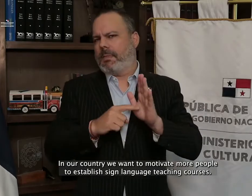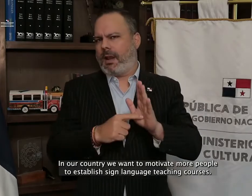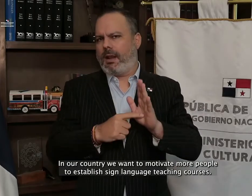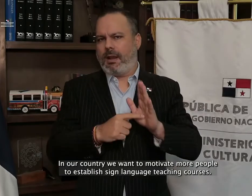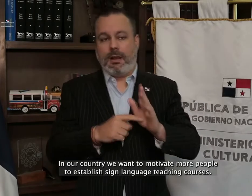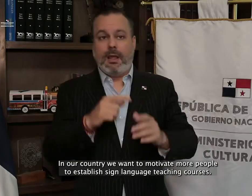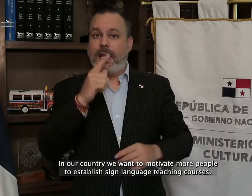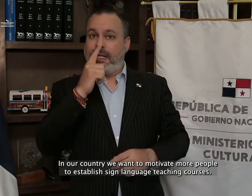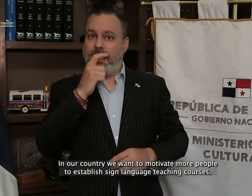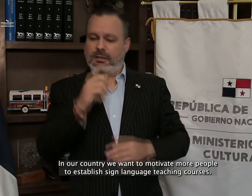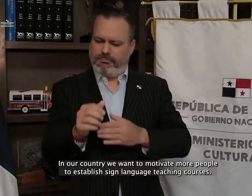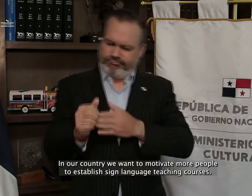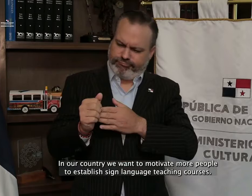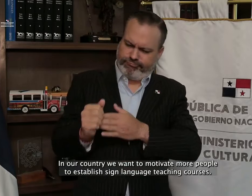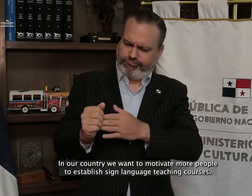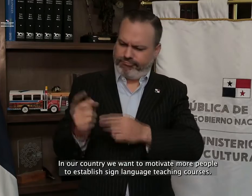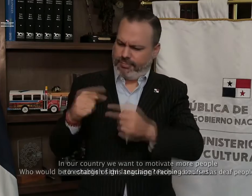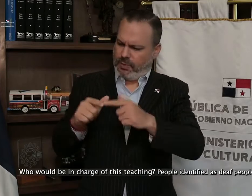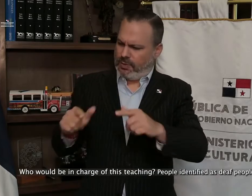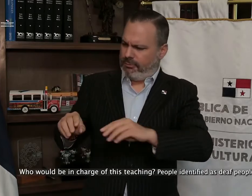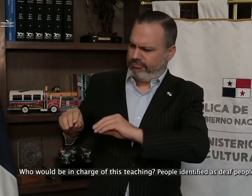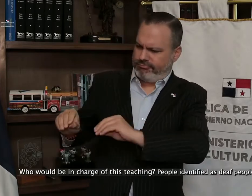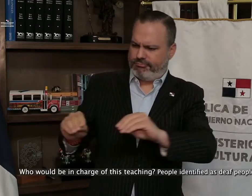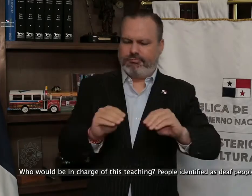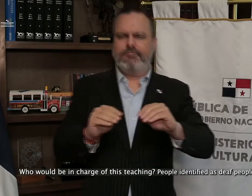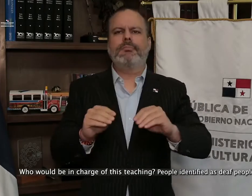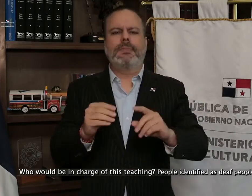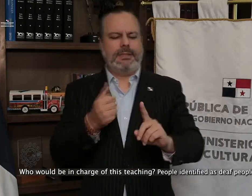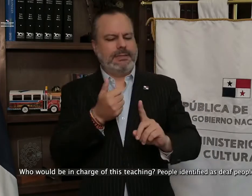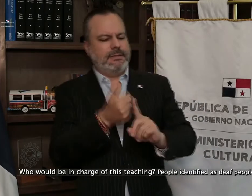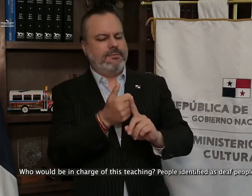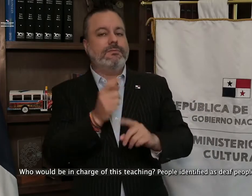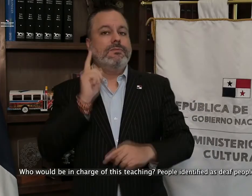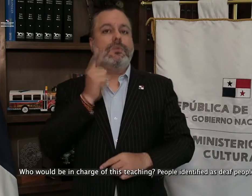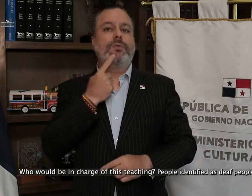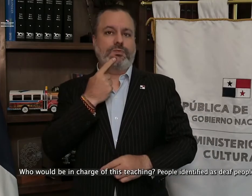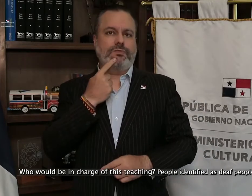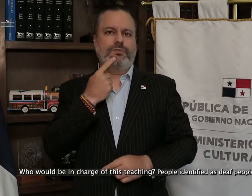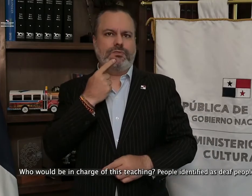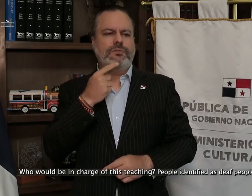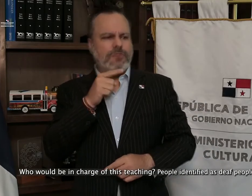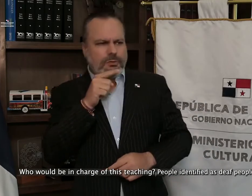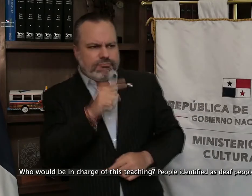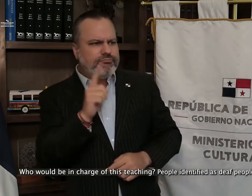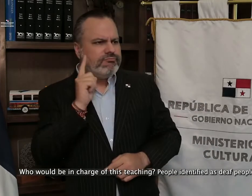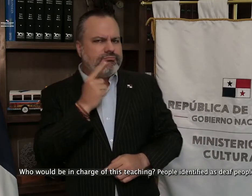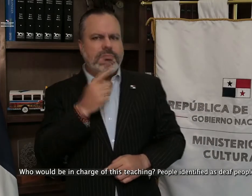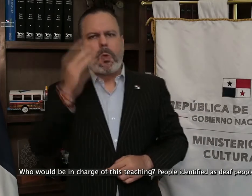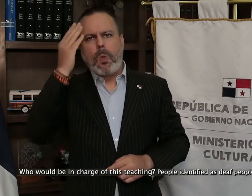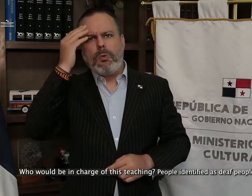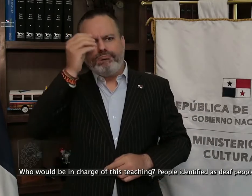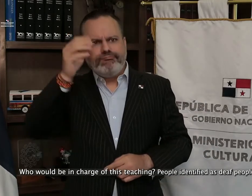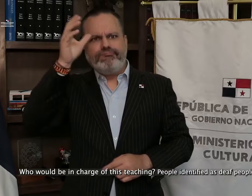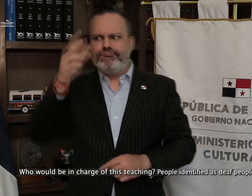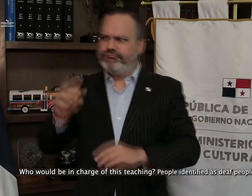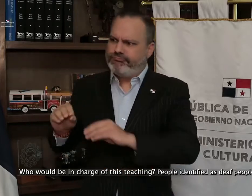esas brechas, que todos podamos ser iguales y que exista más respeto a los derechos humanos entre todas